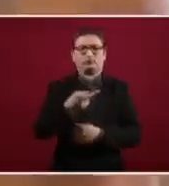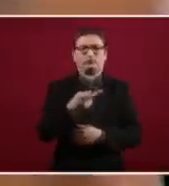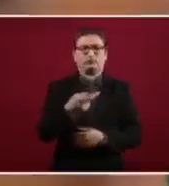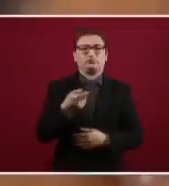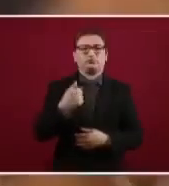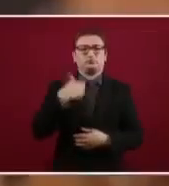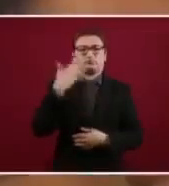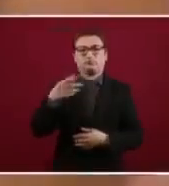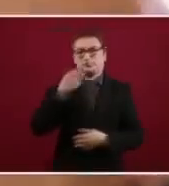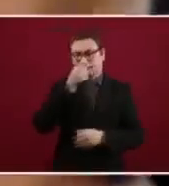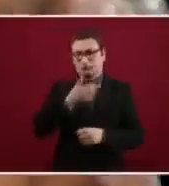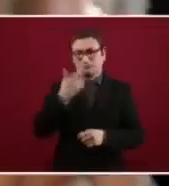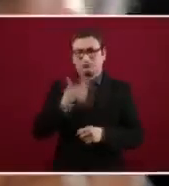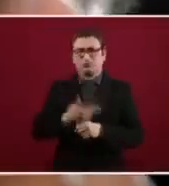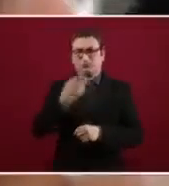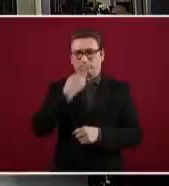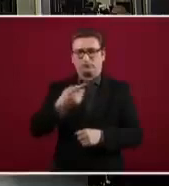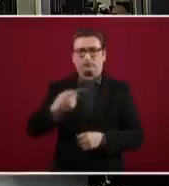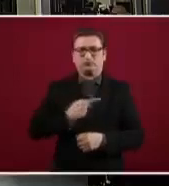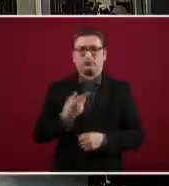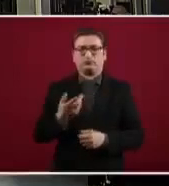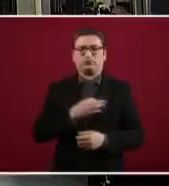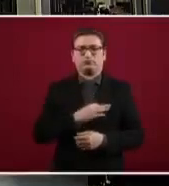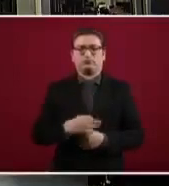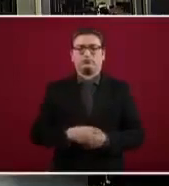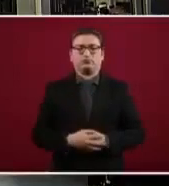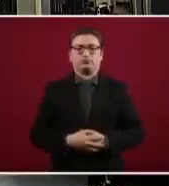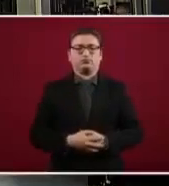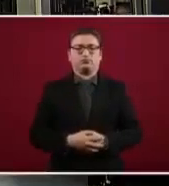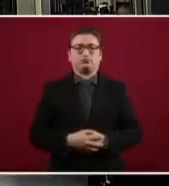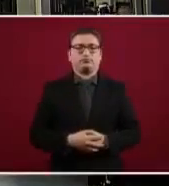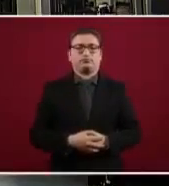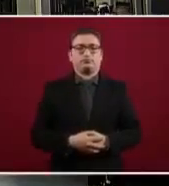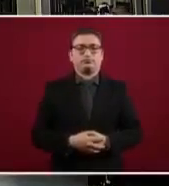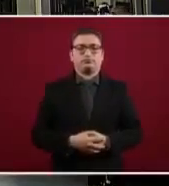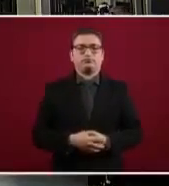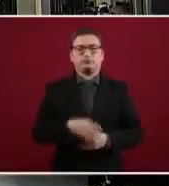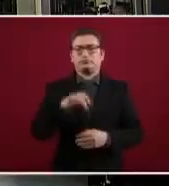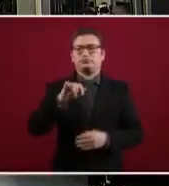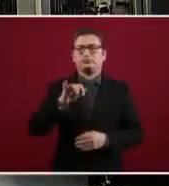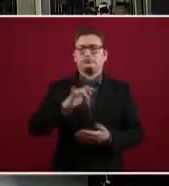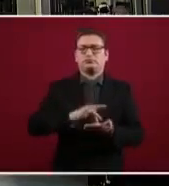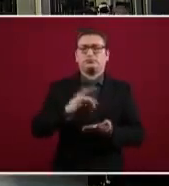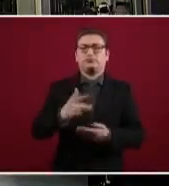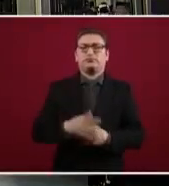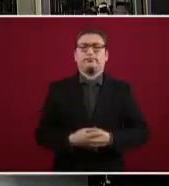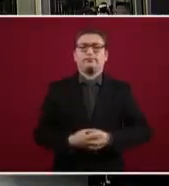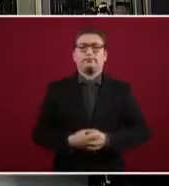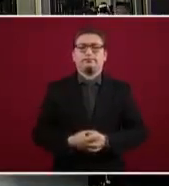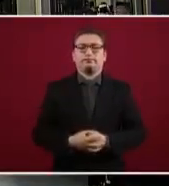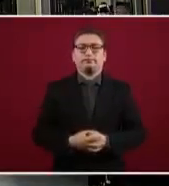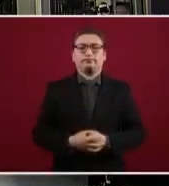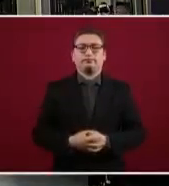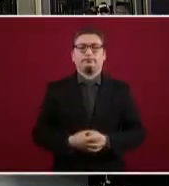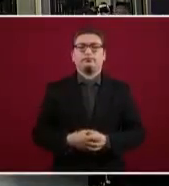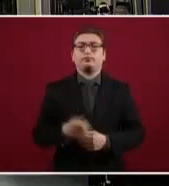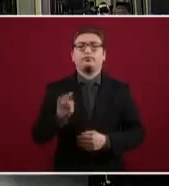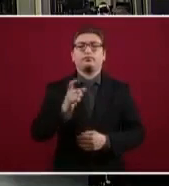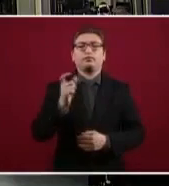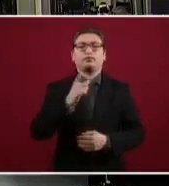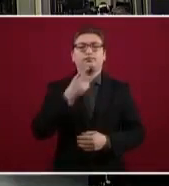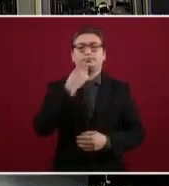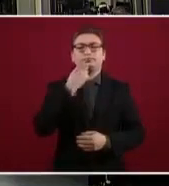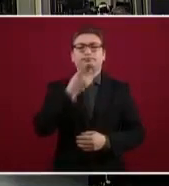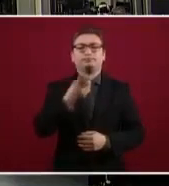secretaria me podría contestar esto sí gracias cuando mencionamos que ha